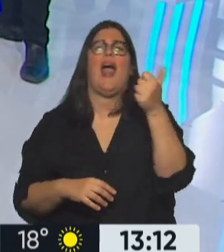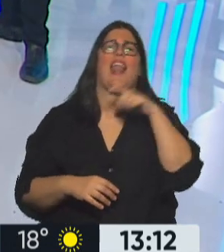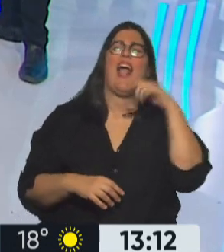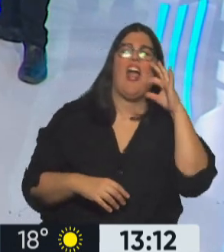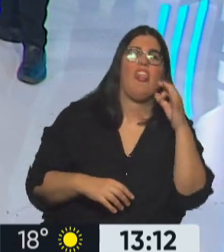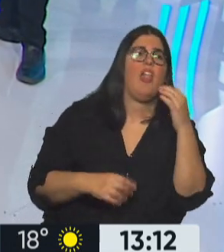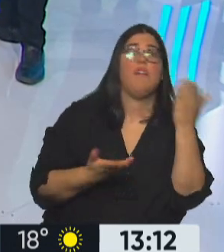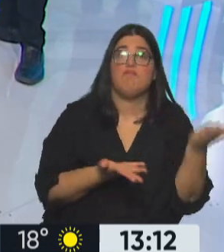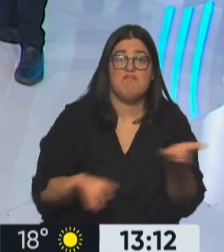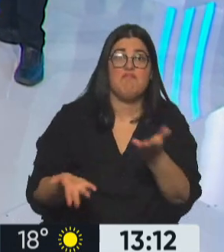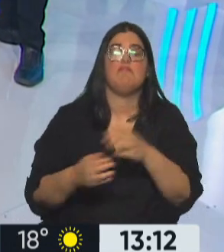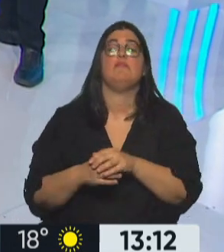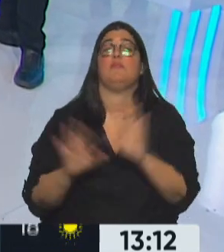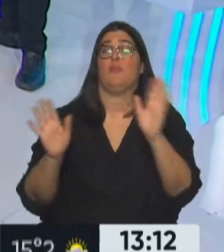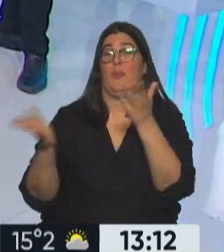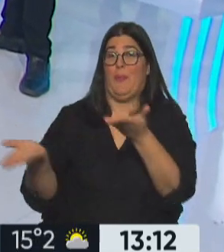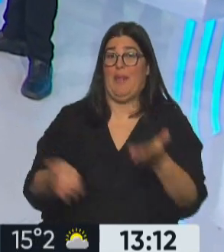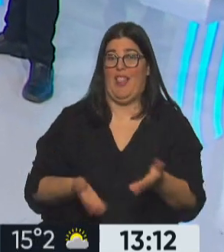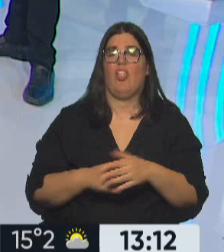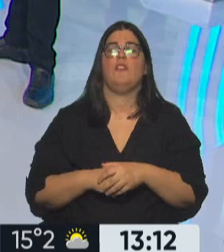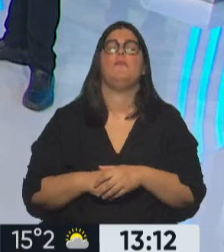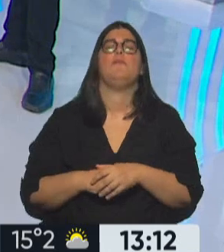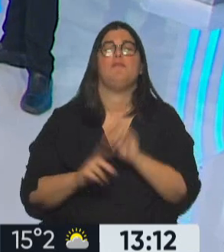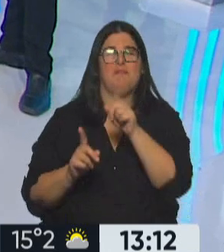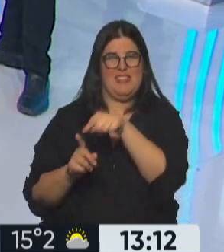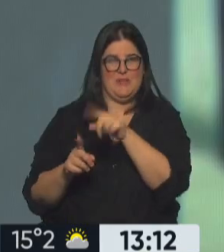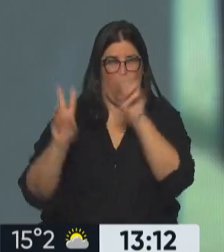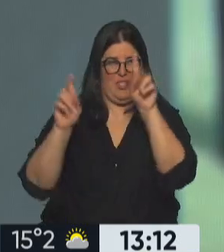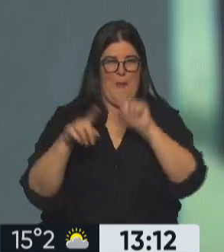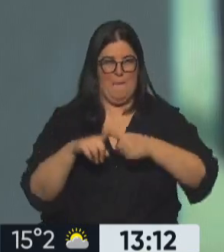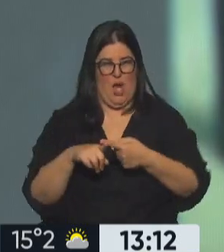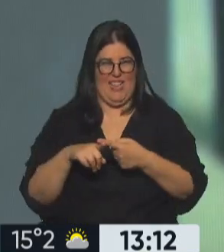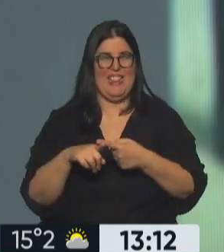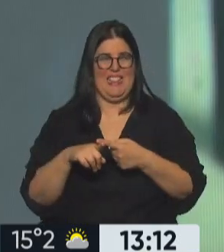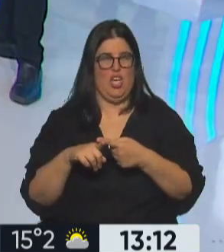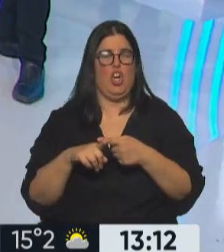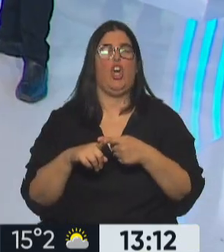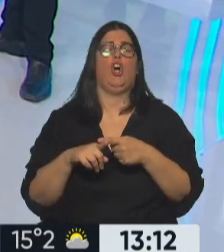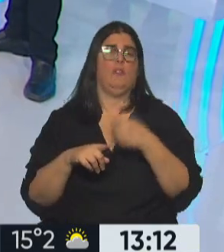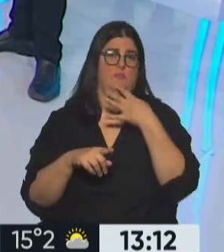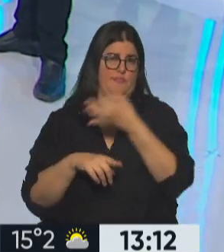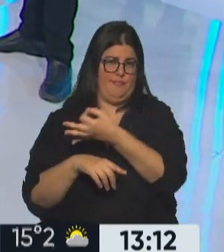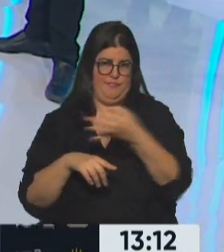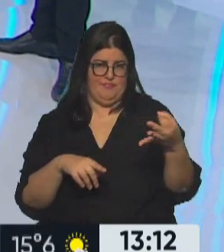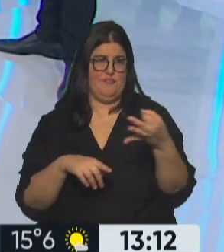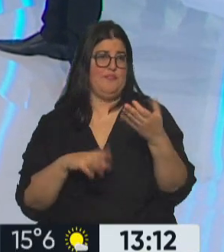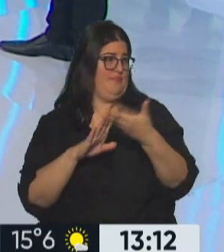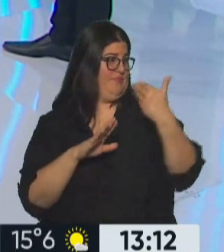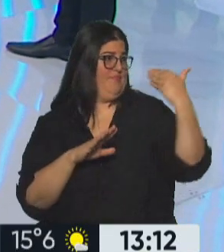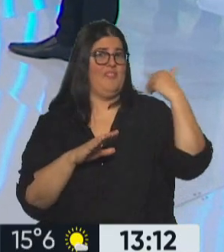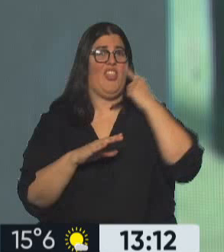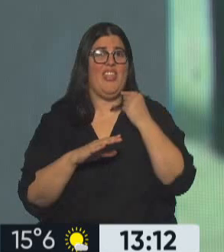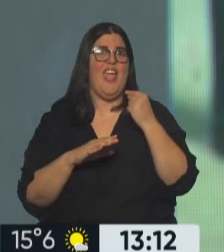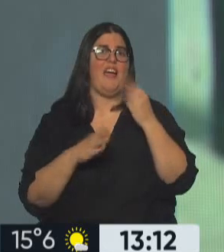tal? Bienvenido, Roberto. En ese mismo sentido, más político, ¿no? Porque es cierto que durante estos días se ha prestado